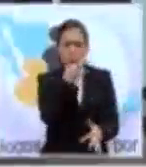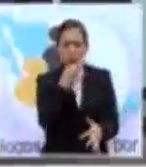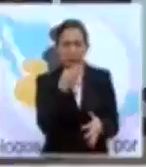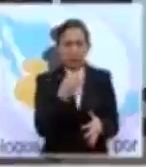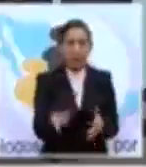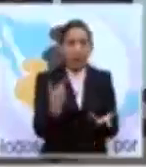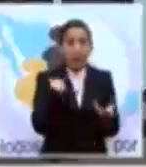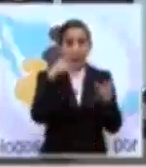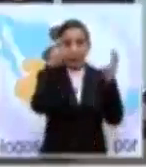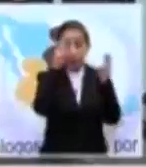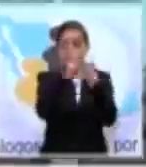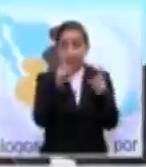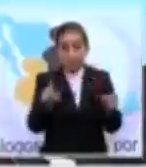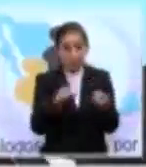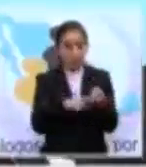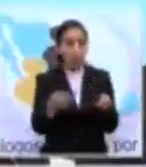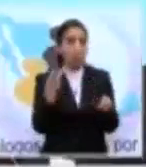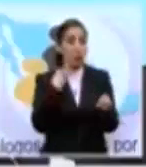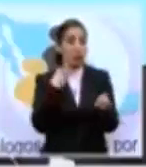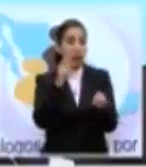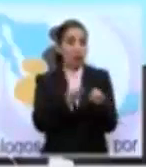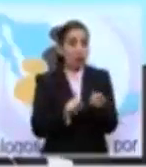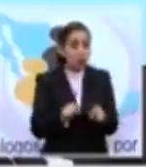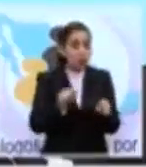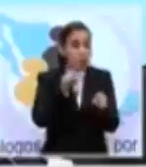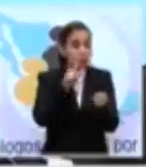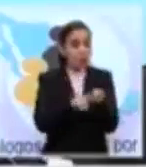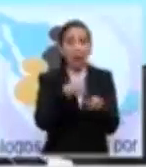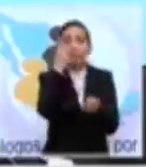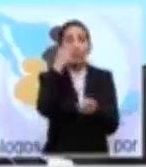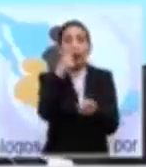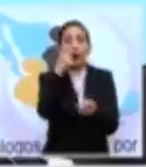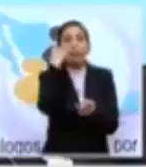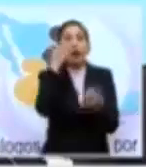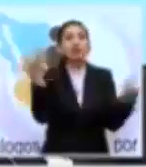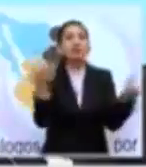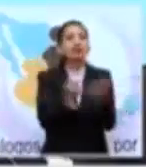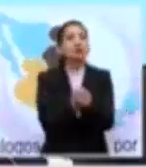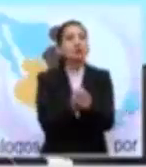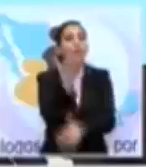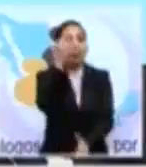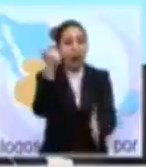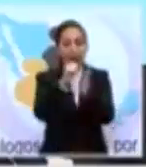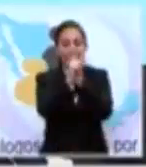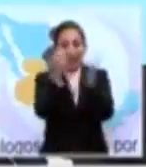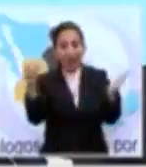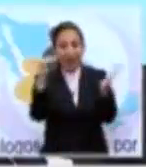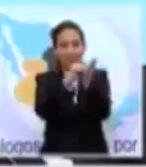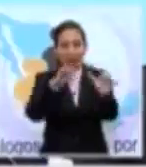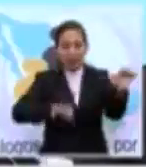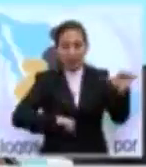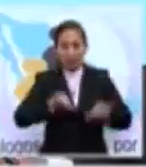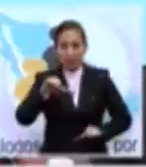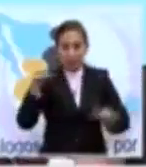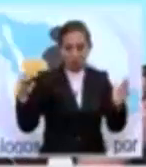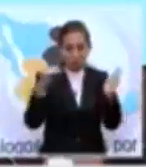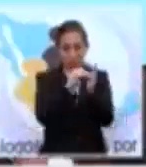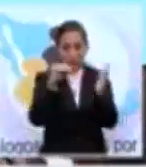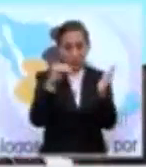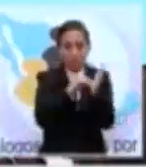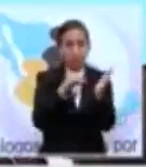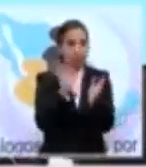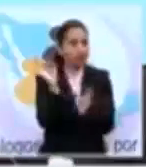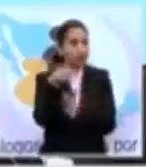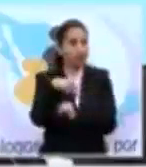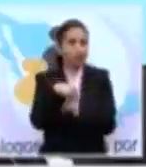desarrollo social, de política social, para generar una nueva agenda, si no es posible en